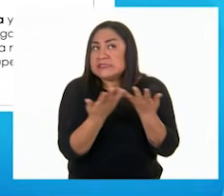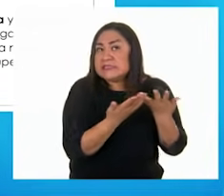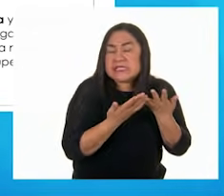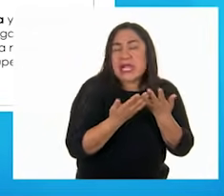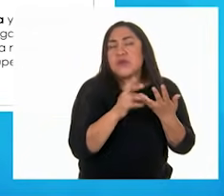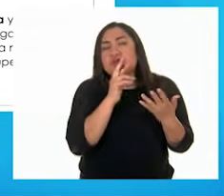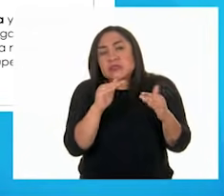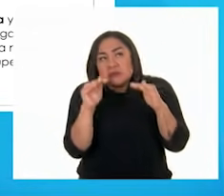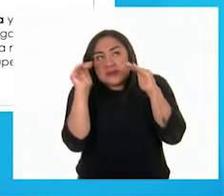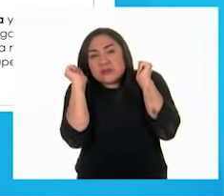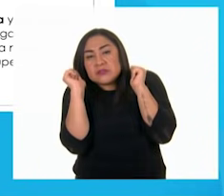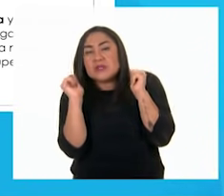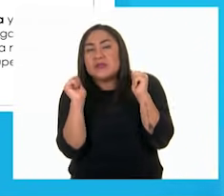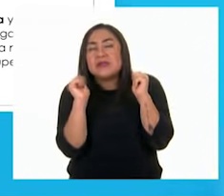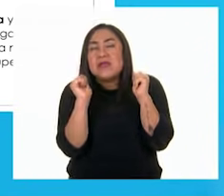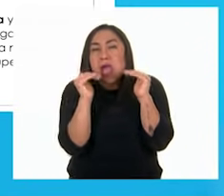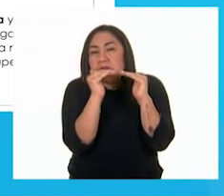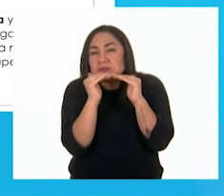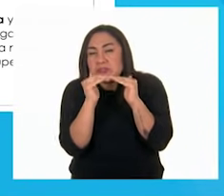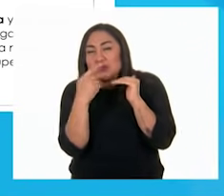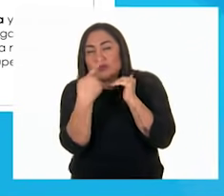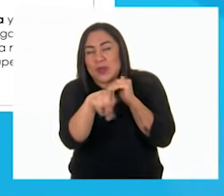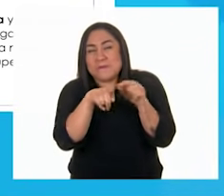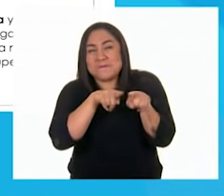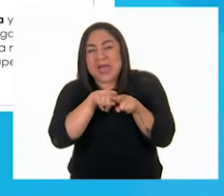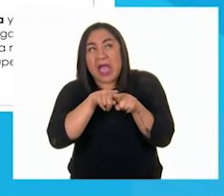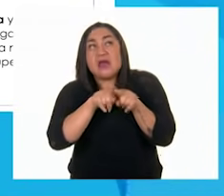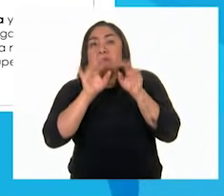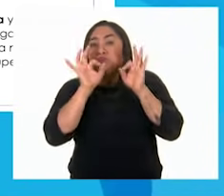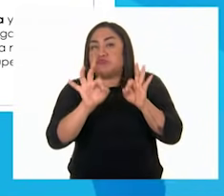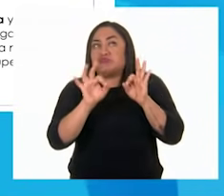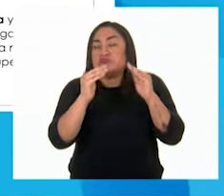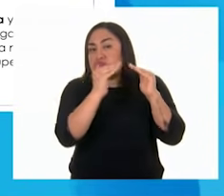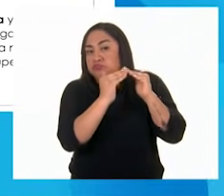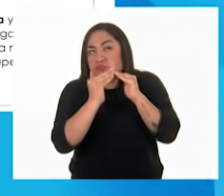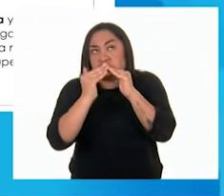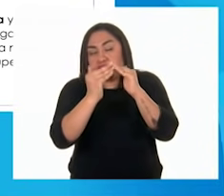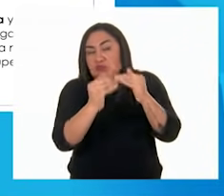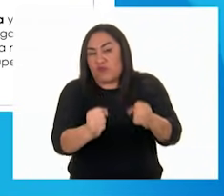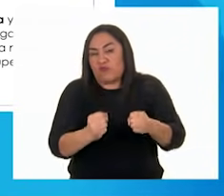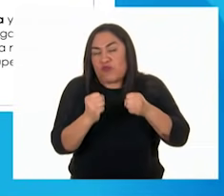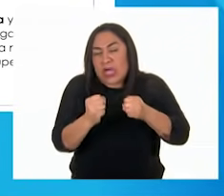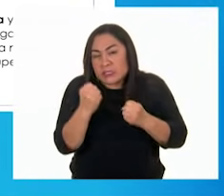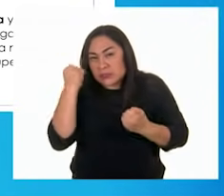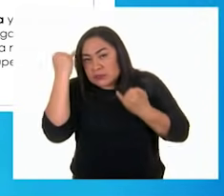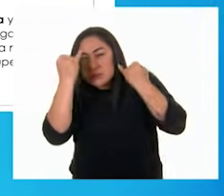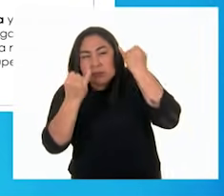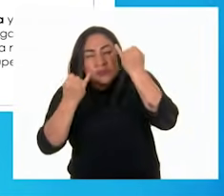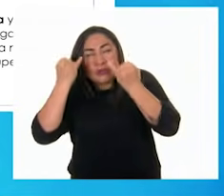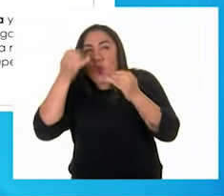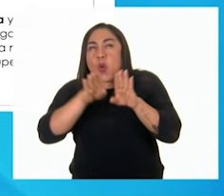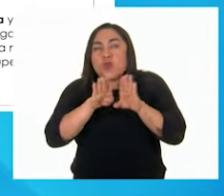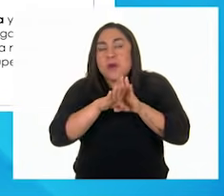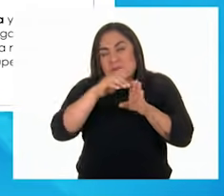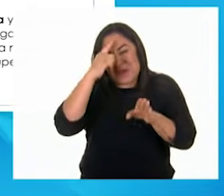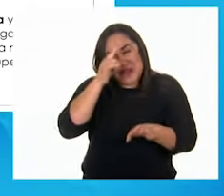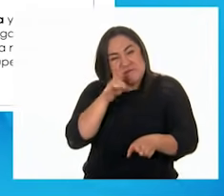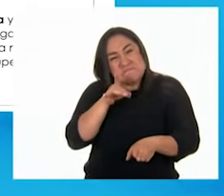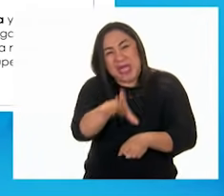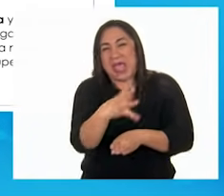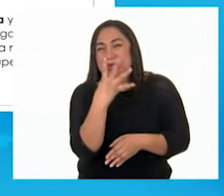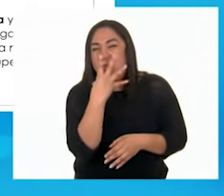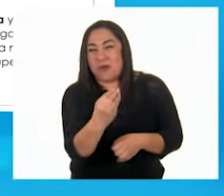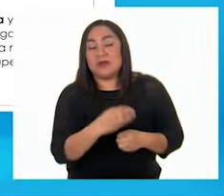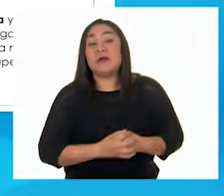se escondían en la casa de uno de ellos, que estaba muy fuerte, y usan su ingenio para vencerlo. ¡Wow!